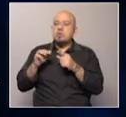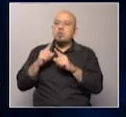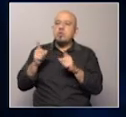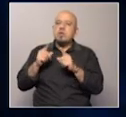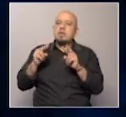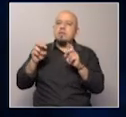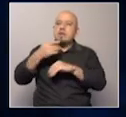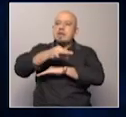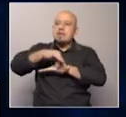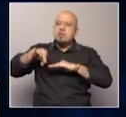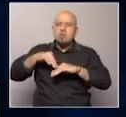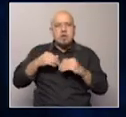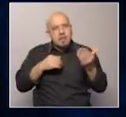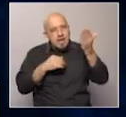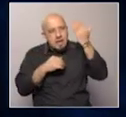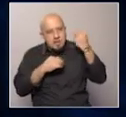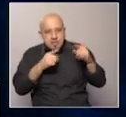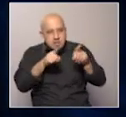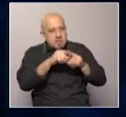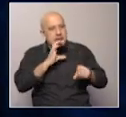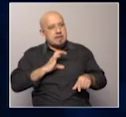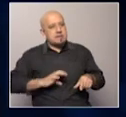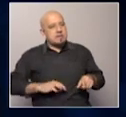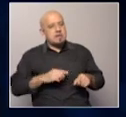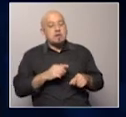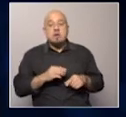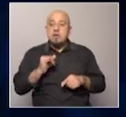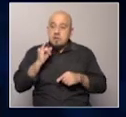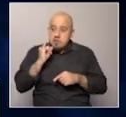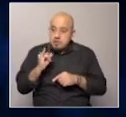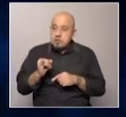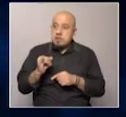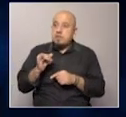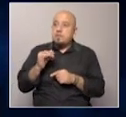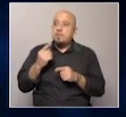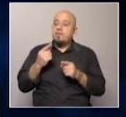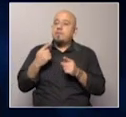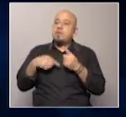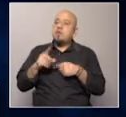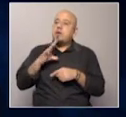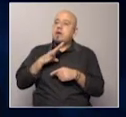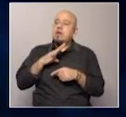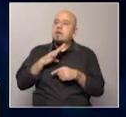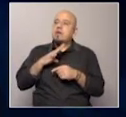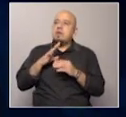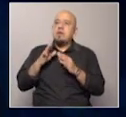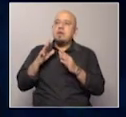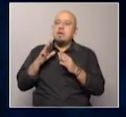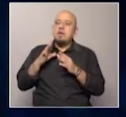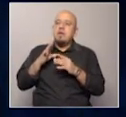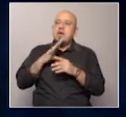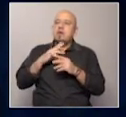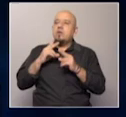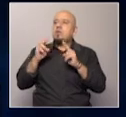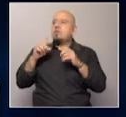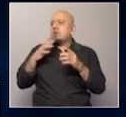aquel tiene sin duda sin duda pero sobre todo hay una cuestión de d vamos a decirlo en criollo